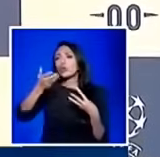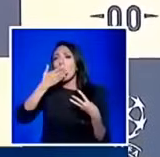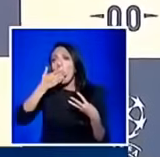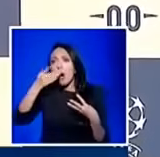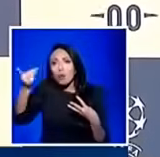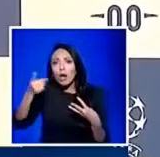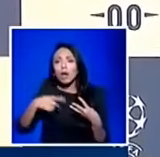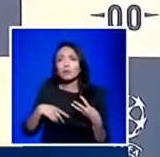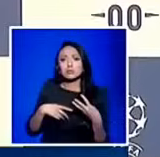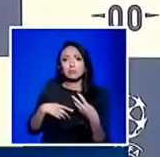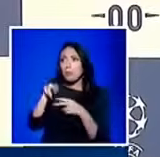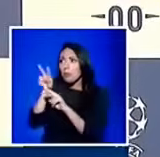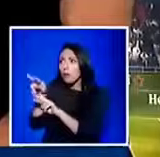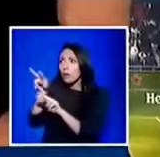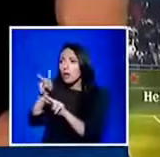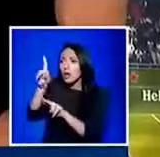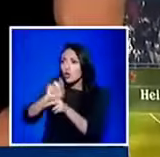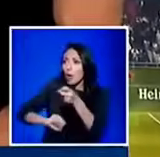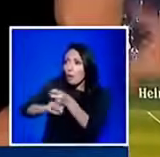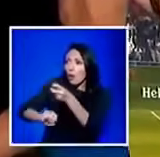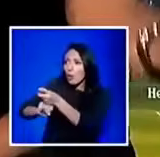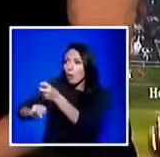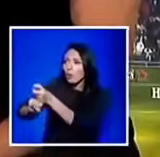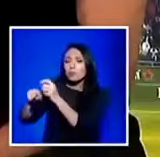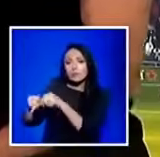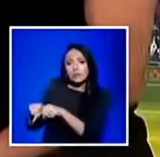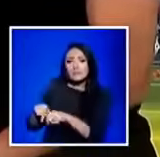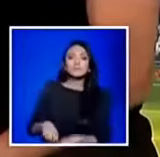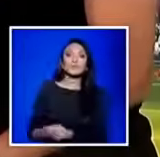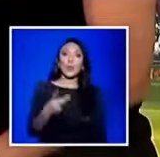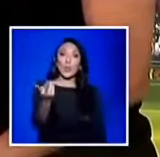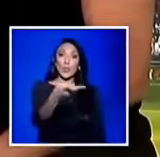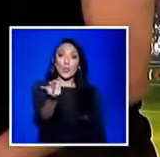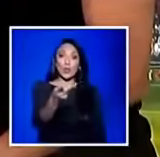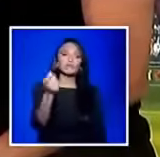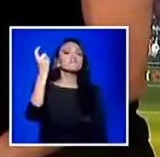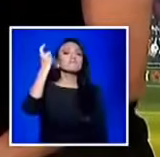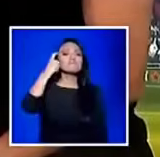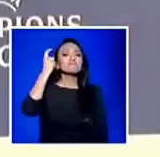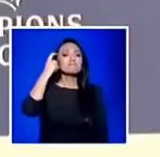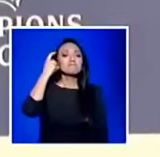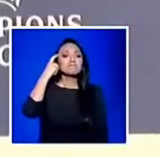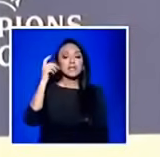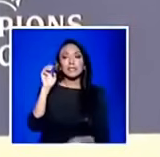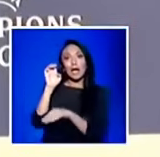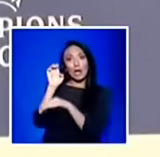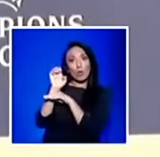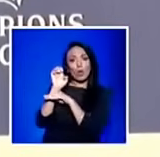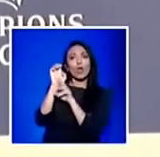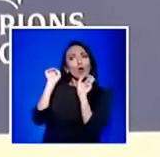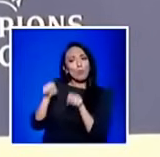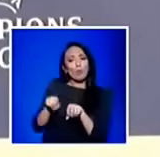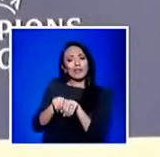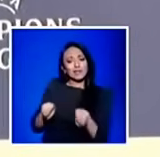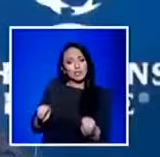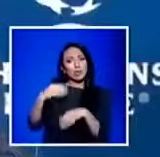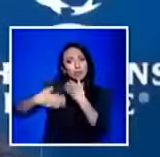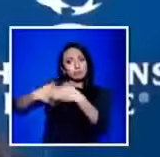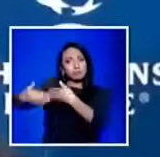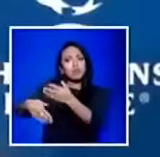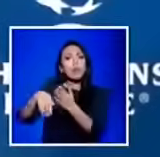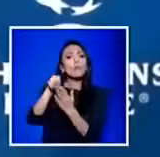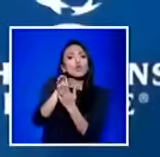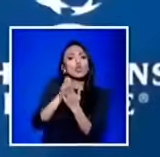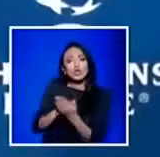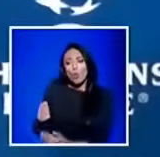Aucas, también aportan lo suyo. Puyol y Mascherano consideran que la selección puede ganar títulos si se continúa con el proyecto